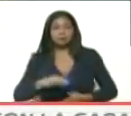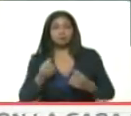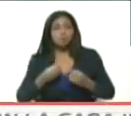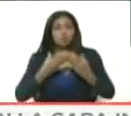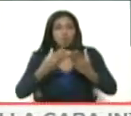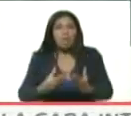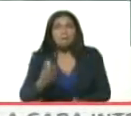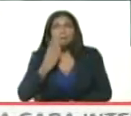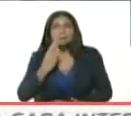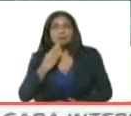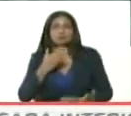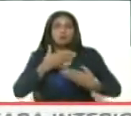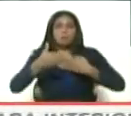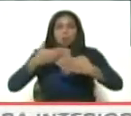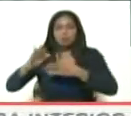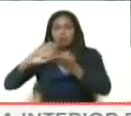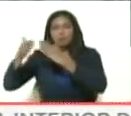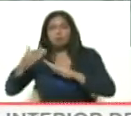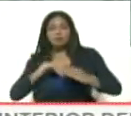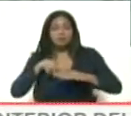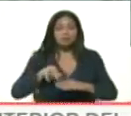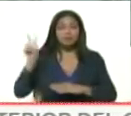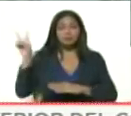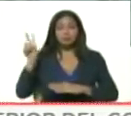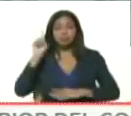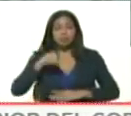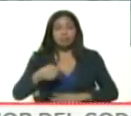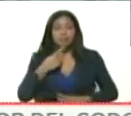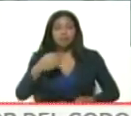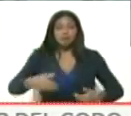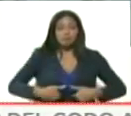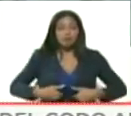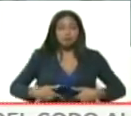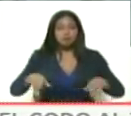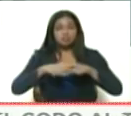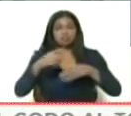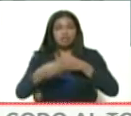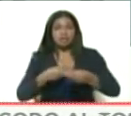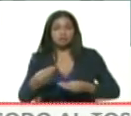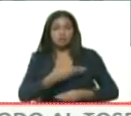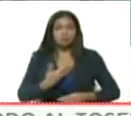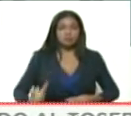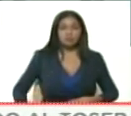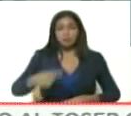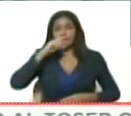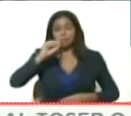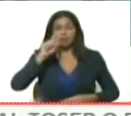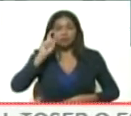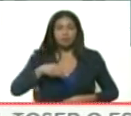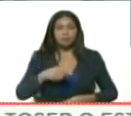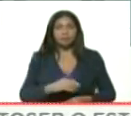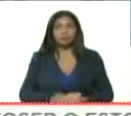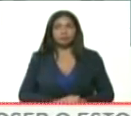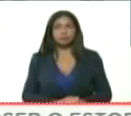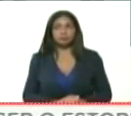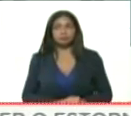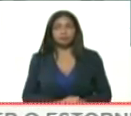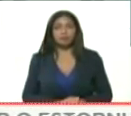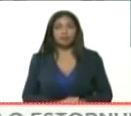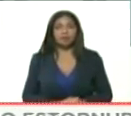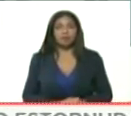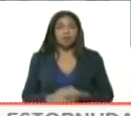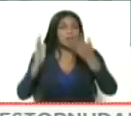expresado su experiencia, compartieron con las comunidades venezolanas y expresaron palabras el esfuerzo que han hecho señor los presidentes Nicolás Maduro y Xi Jinping. Embajador extraordinario